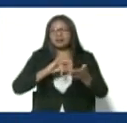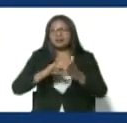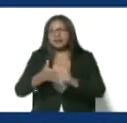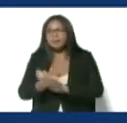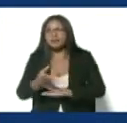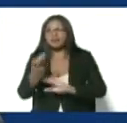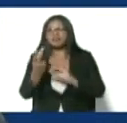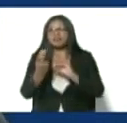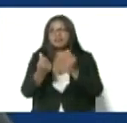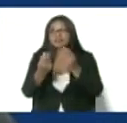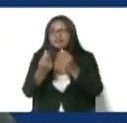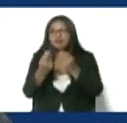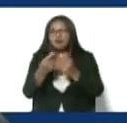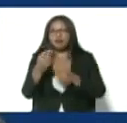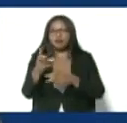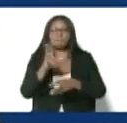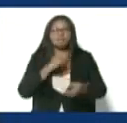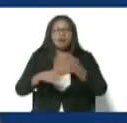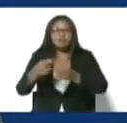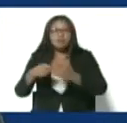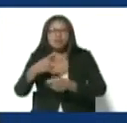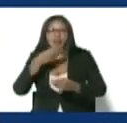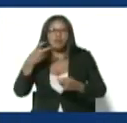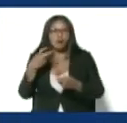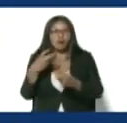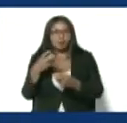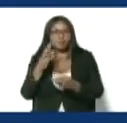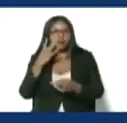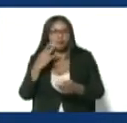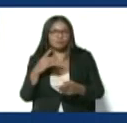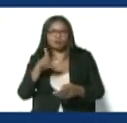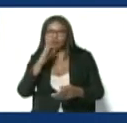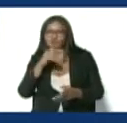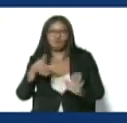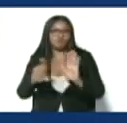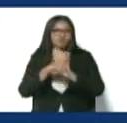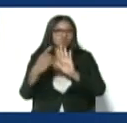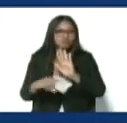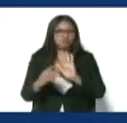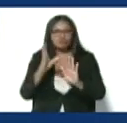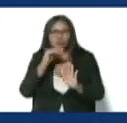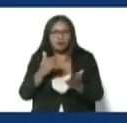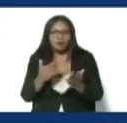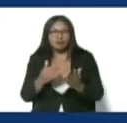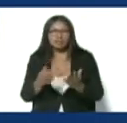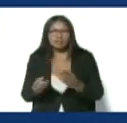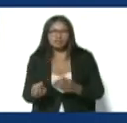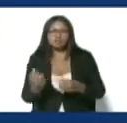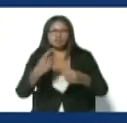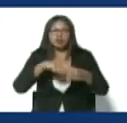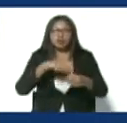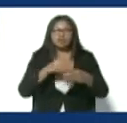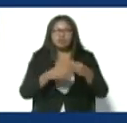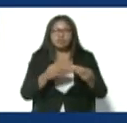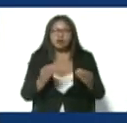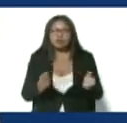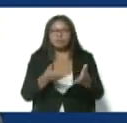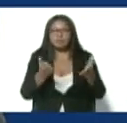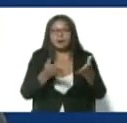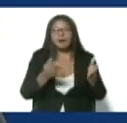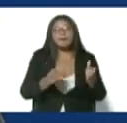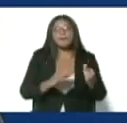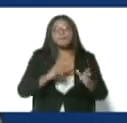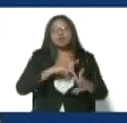narcotráfico en cuentas codificadas lleguen a bancarizarse y con ellos apalancar proyectos de